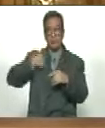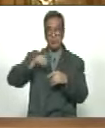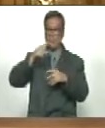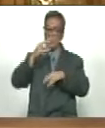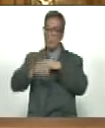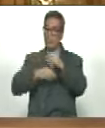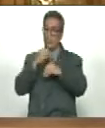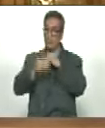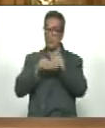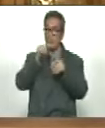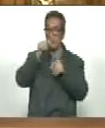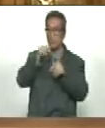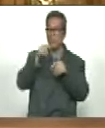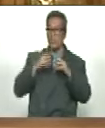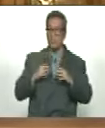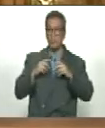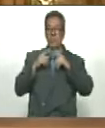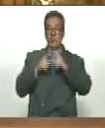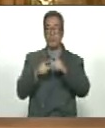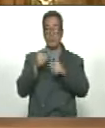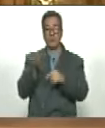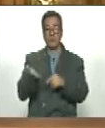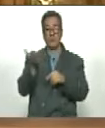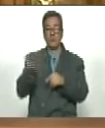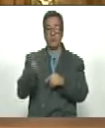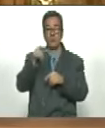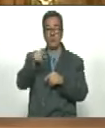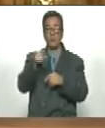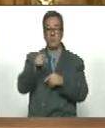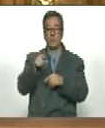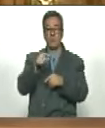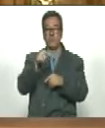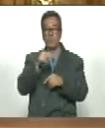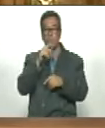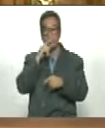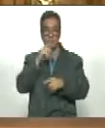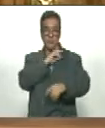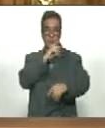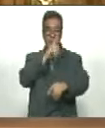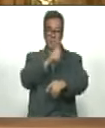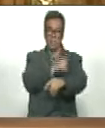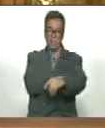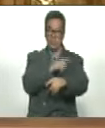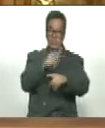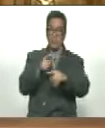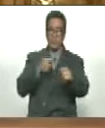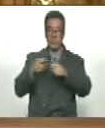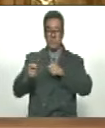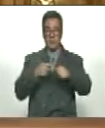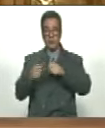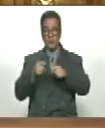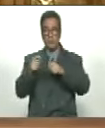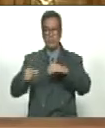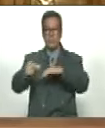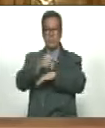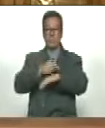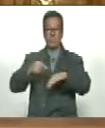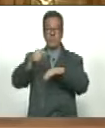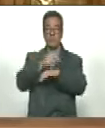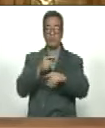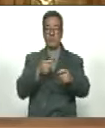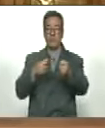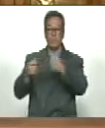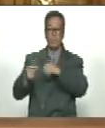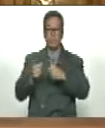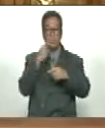hacer referencia aquí que es importante el aspecto de fortalecer el control sobre el gobierno y la